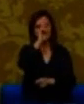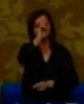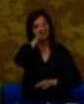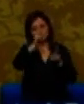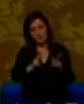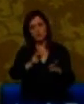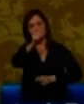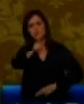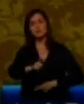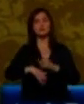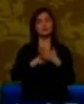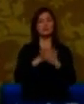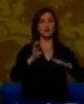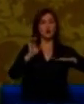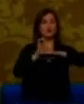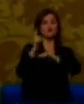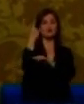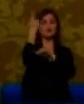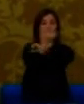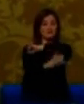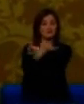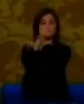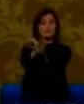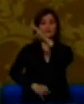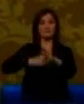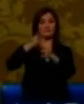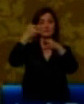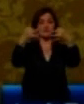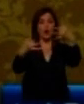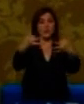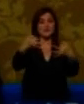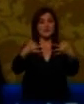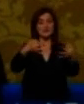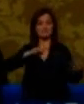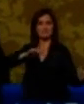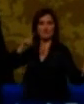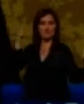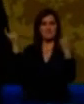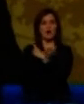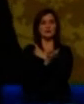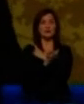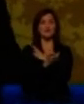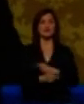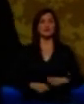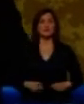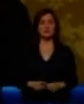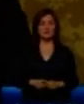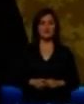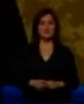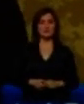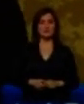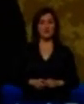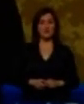convierte así quizá en el único país del mundo donde la justicia ha tenido una transformación radical, pero por